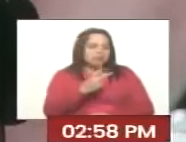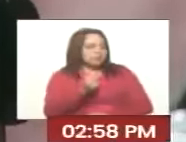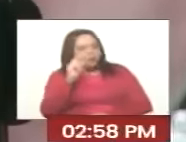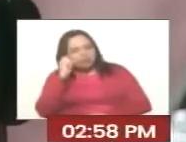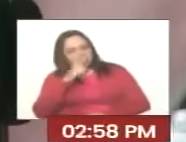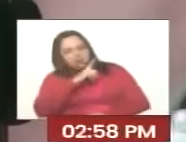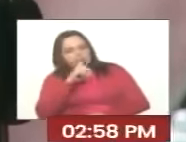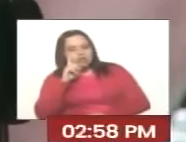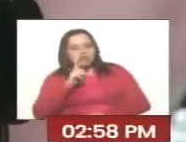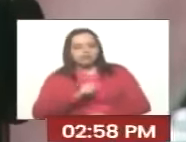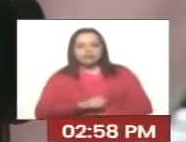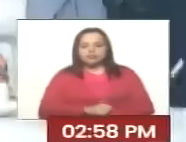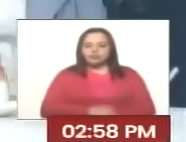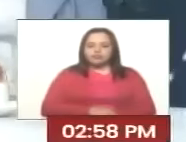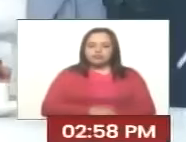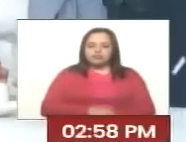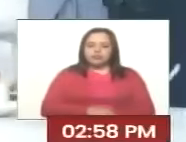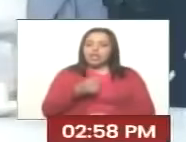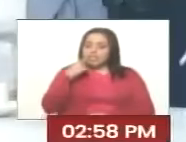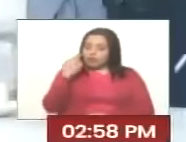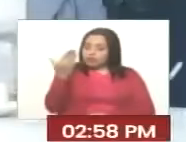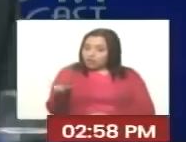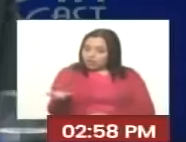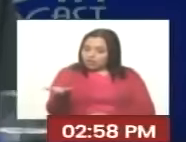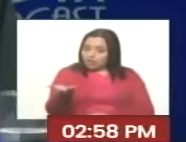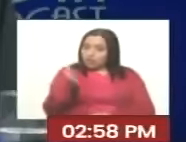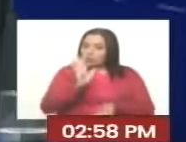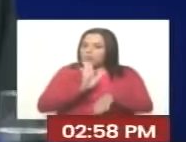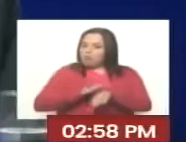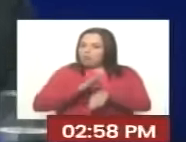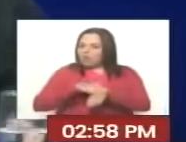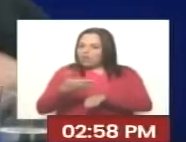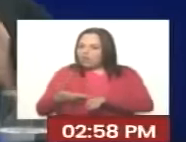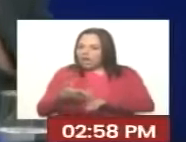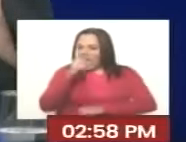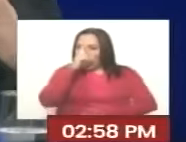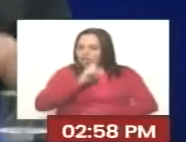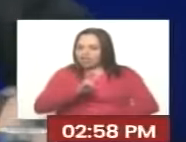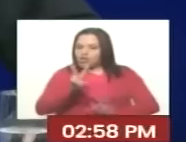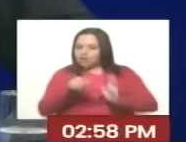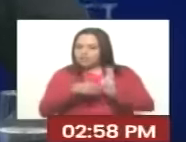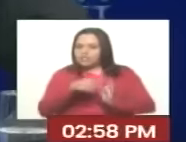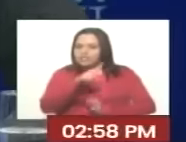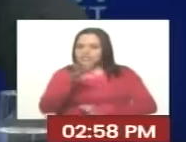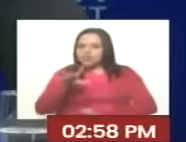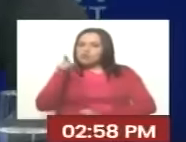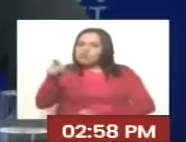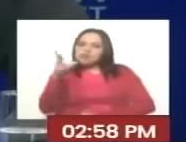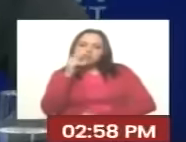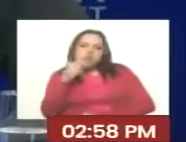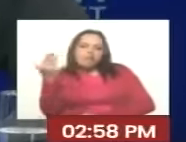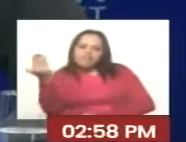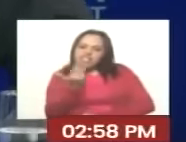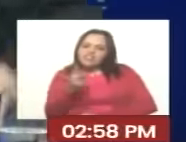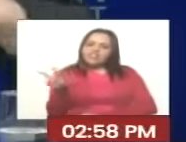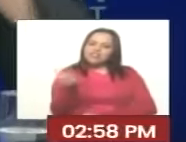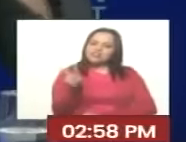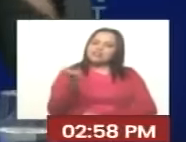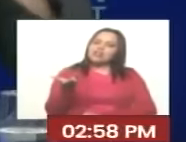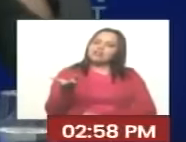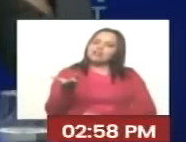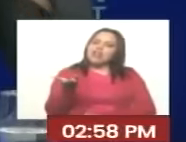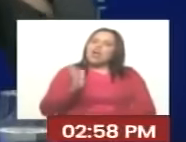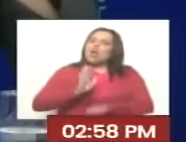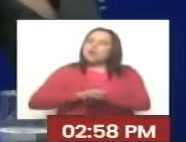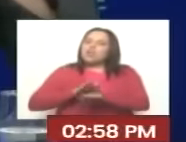nombre. Señorita, diga usted, ¿por qué desde el año 2015 usted no pisa Venezuela? Uh-huh. ¿Por qué